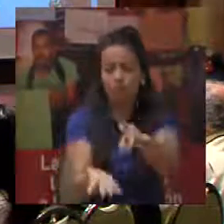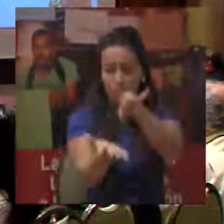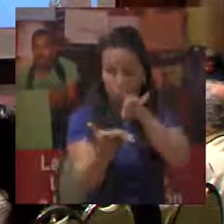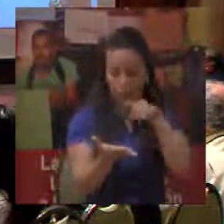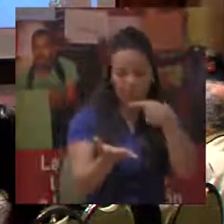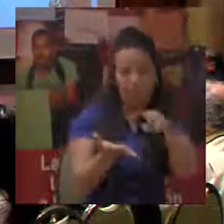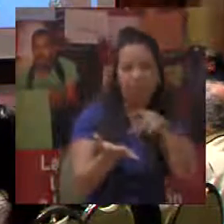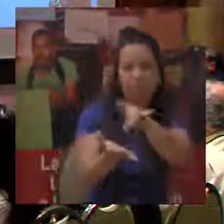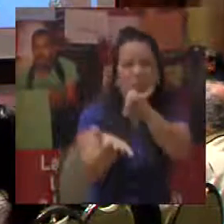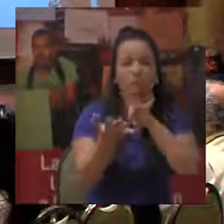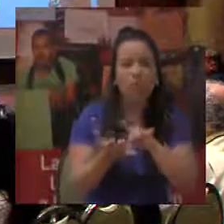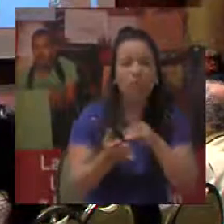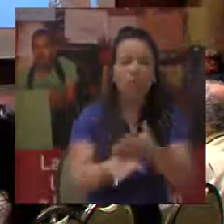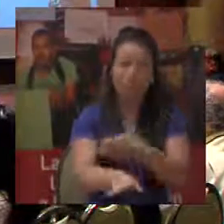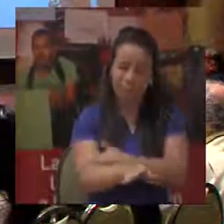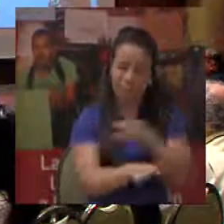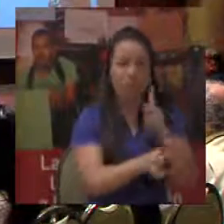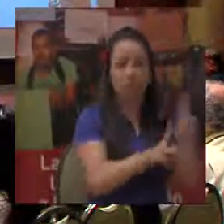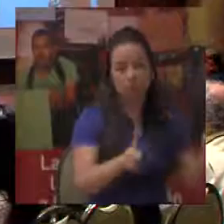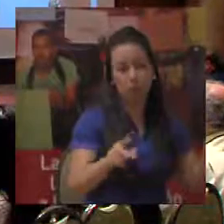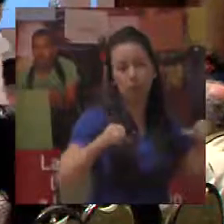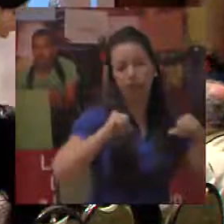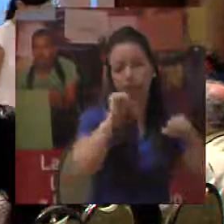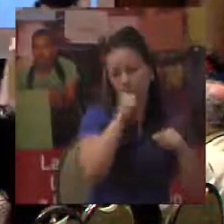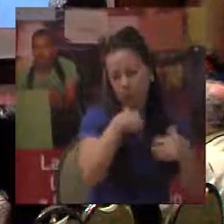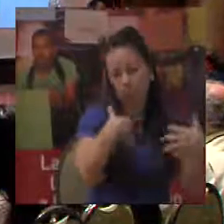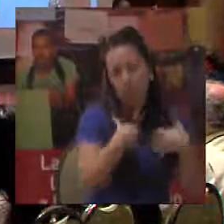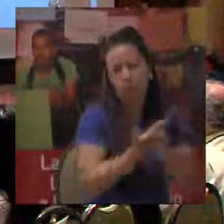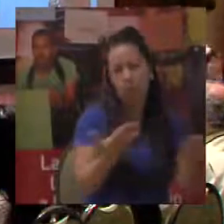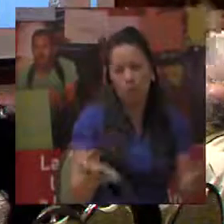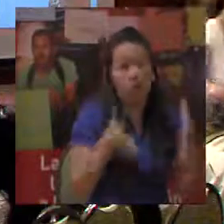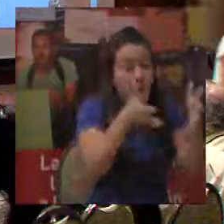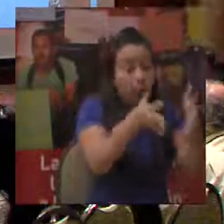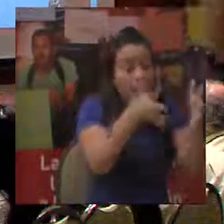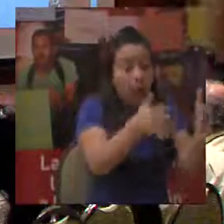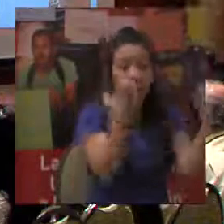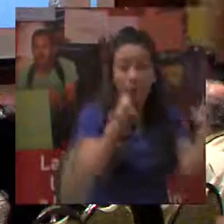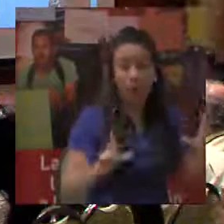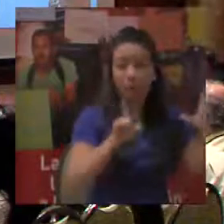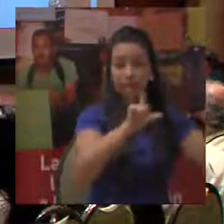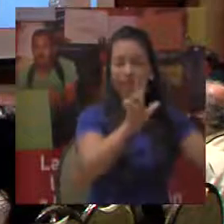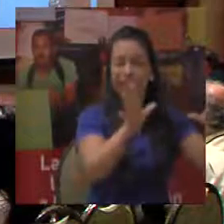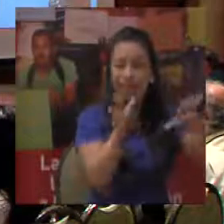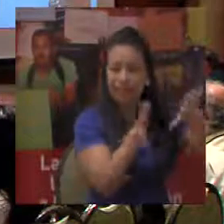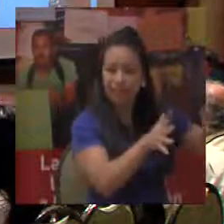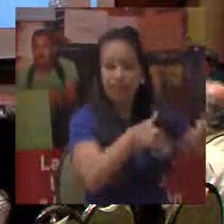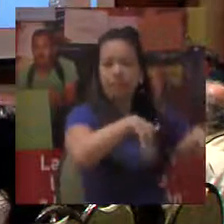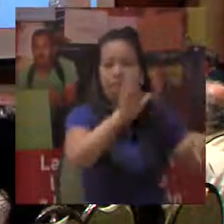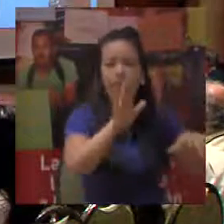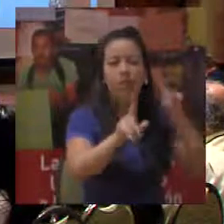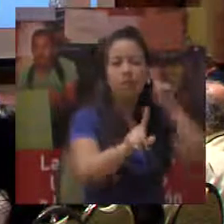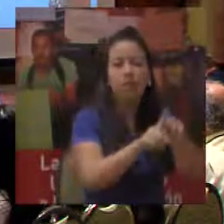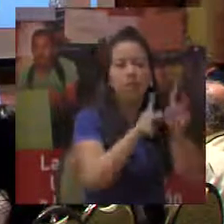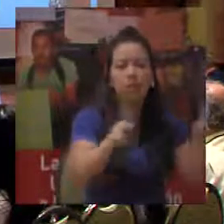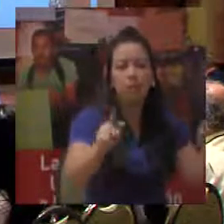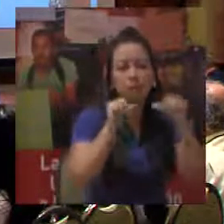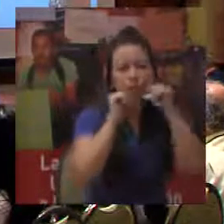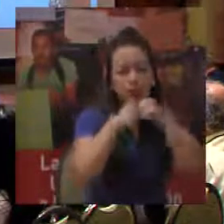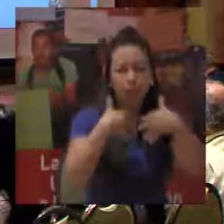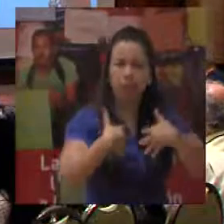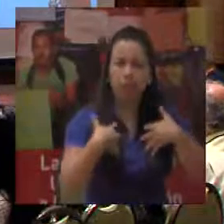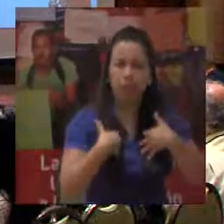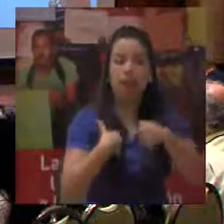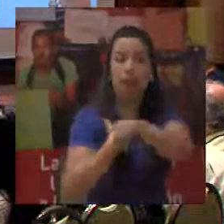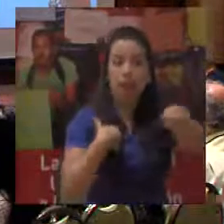sido atravesadas por escenarios de violencia. No un modelo de educación para desmovilizados, un modelo de educación para población vulnerable, un modelo de